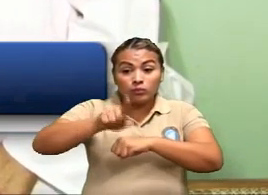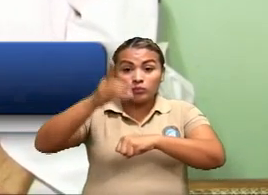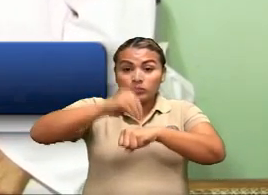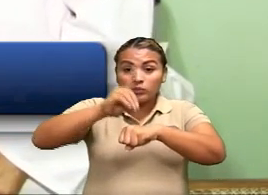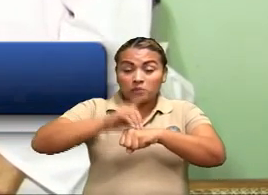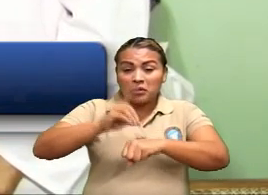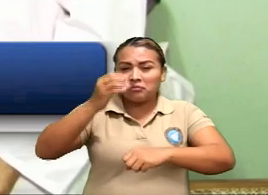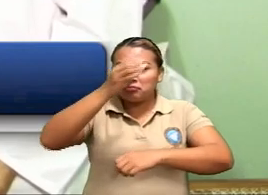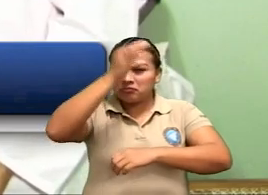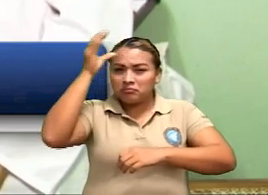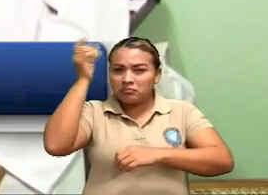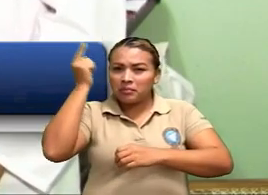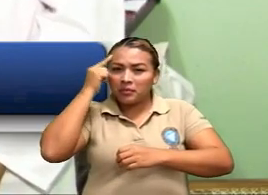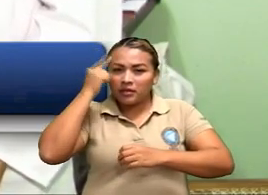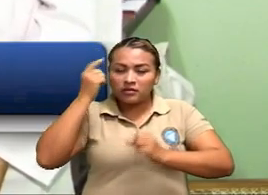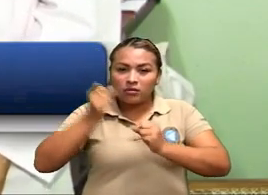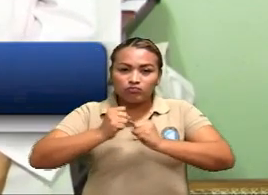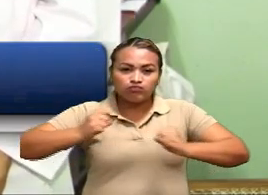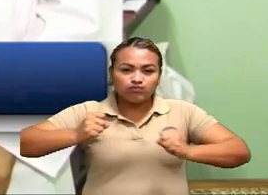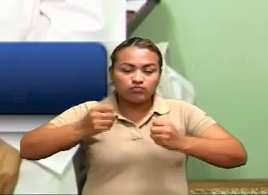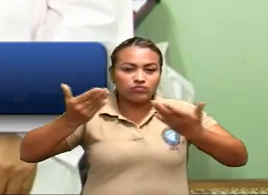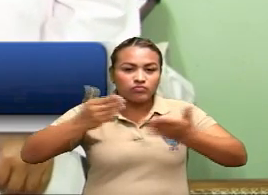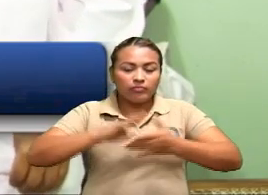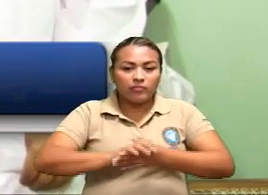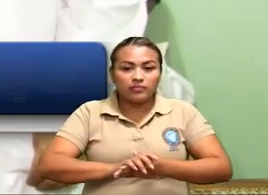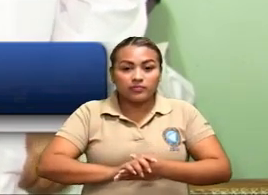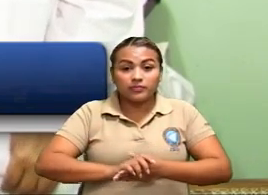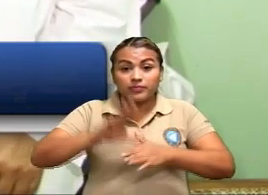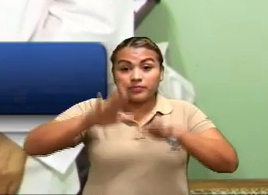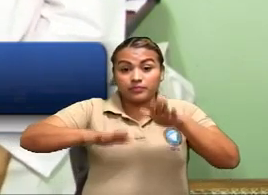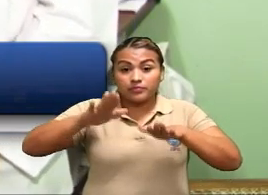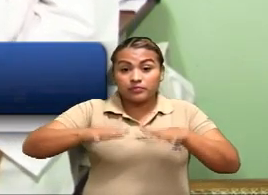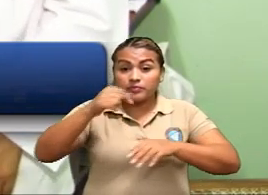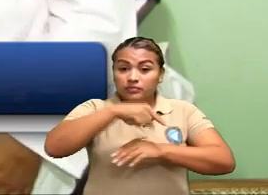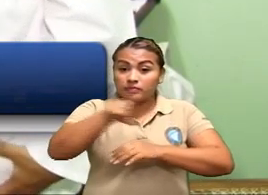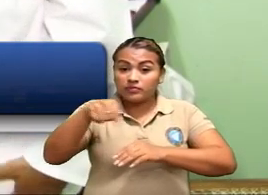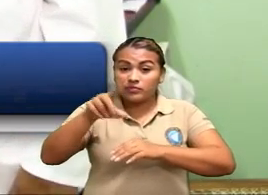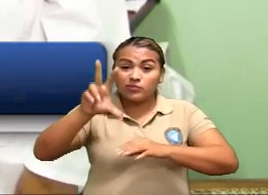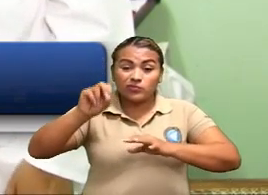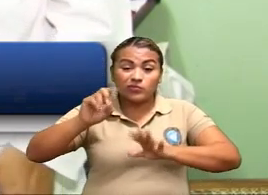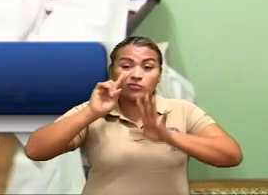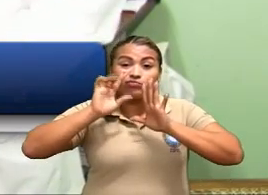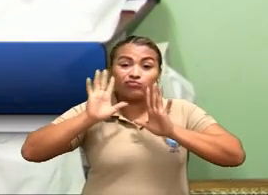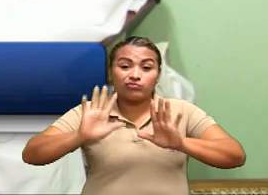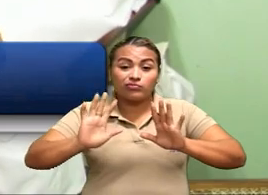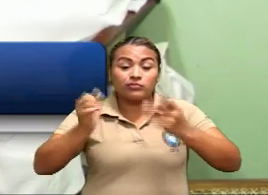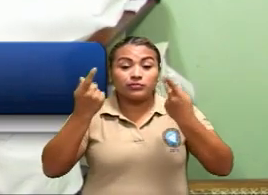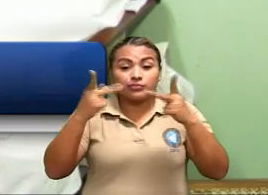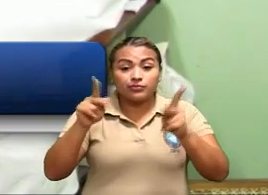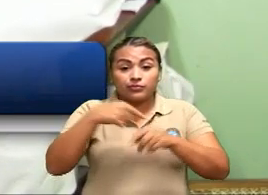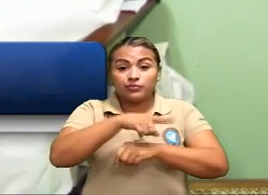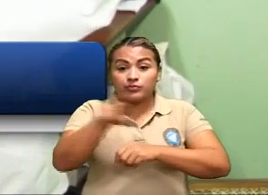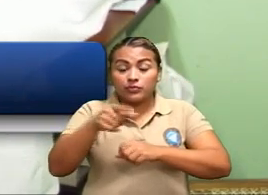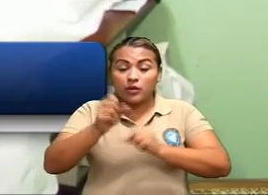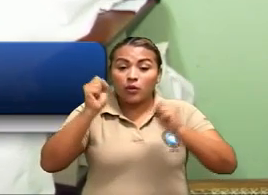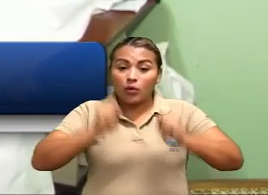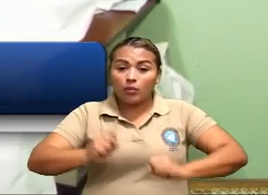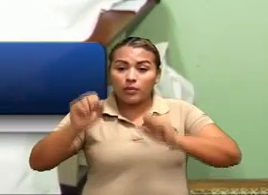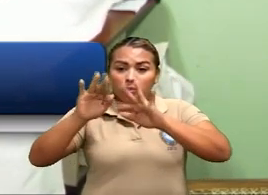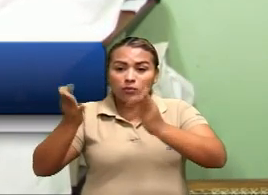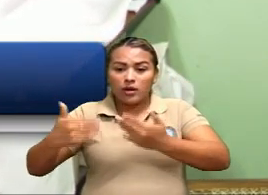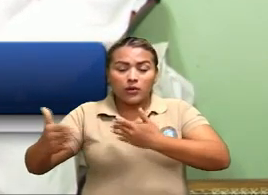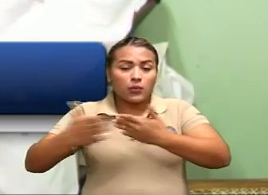están gorditos, pues? A veces ellos no se cuidan, ¿verdad? Pero tenemos que cuidarnos, tanto las mujeres como los